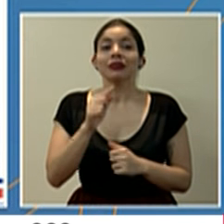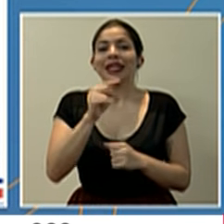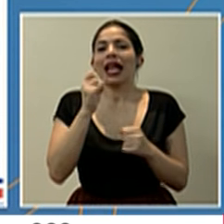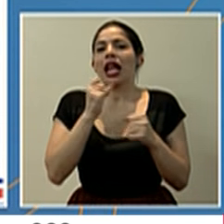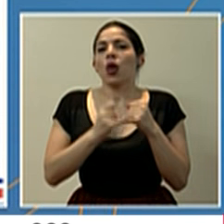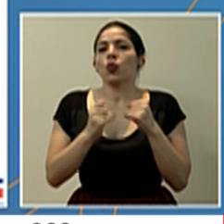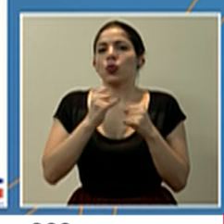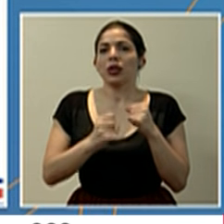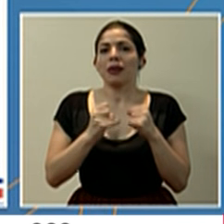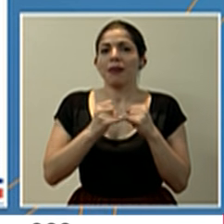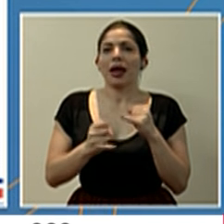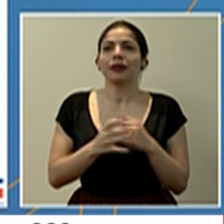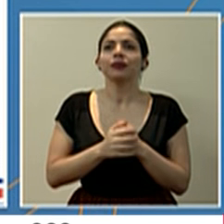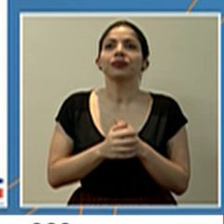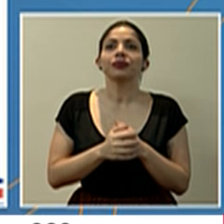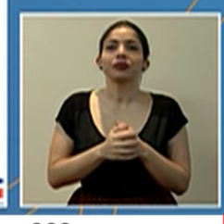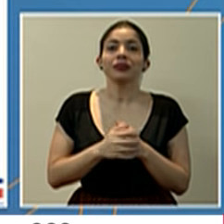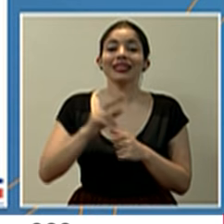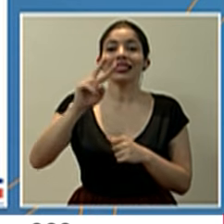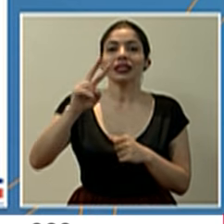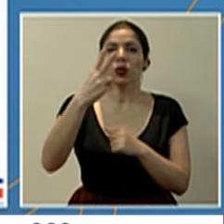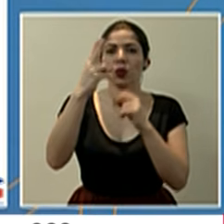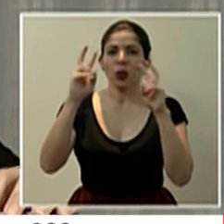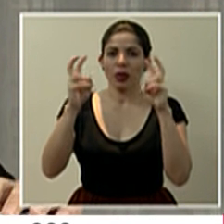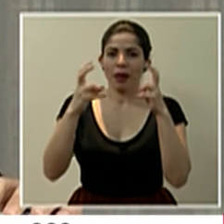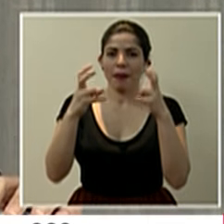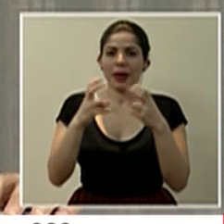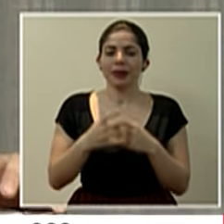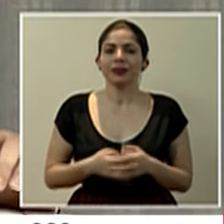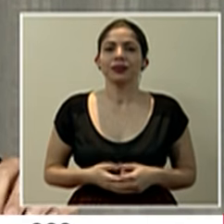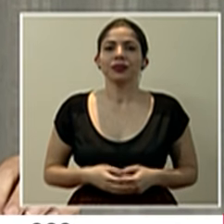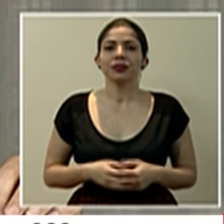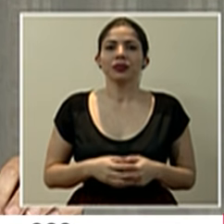última. Continúo con el segundo tema.